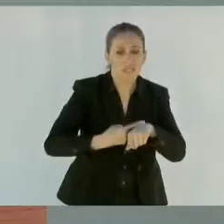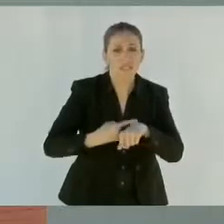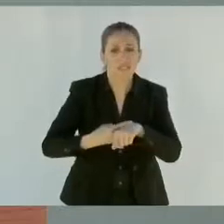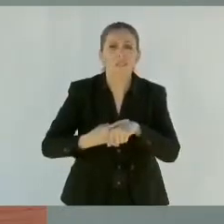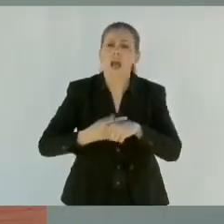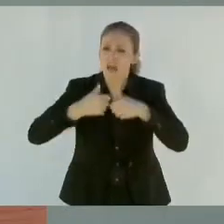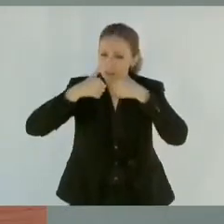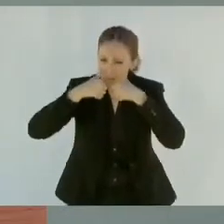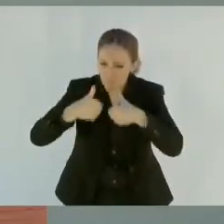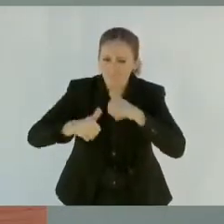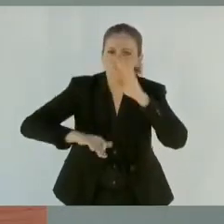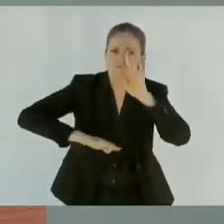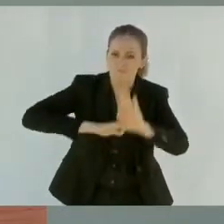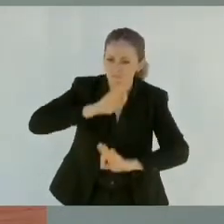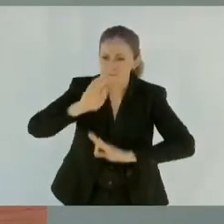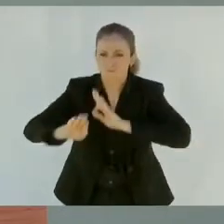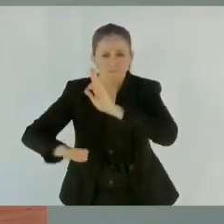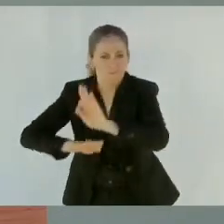cama de hospital